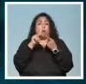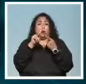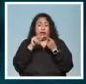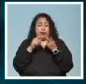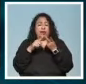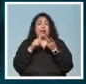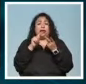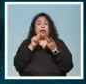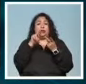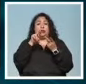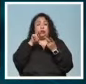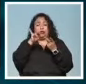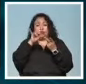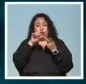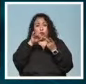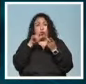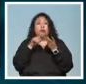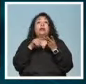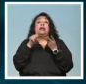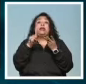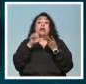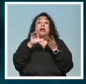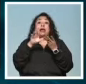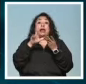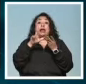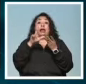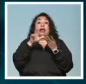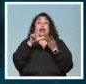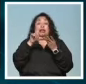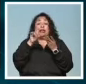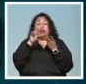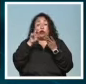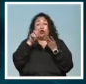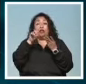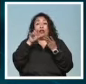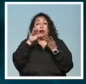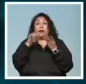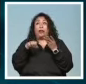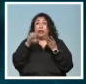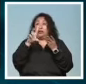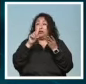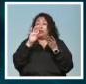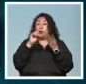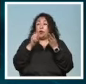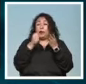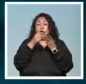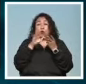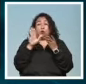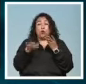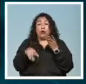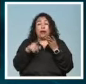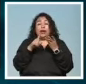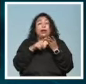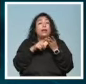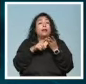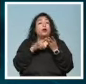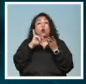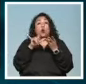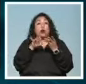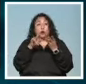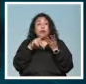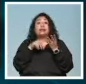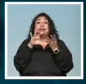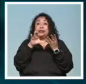con Tirso de Molina, con el mismo Calderón de la Barca, que ya tenía 39 años cuando muere Juan Ruiz, sino también